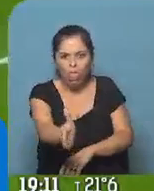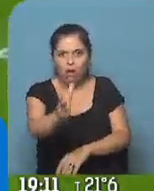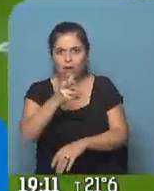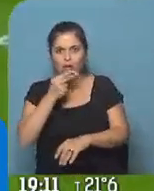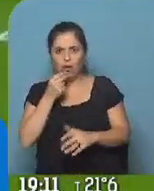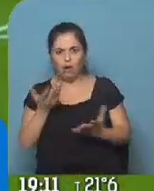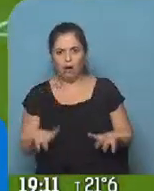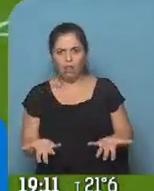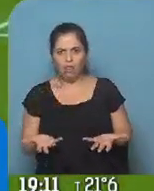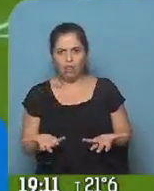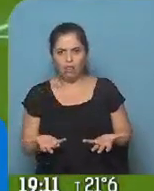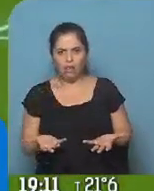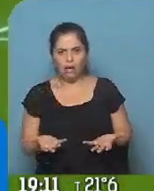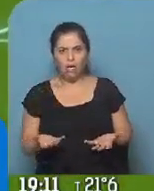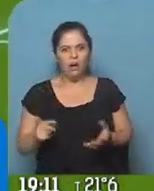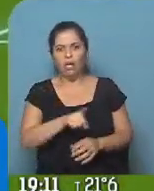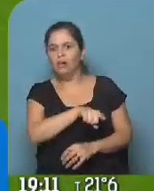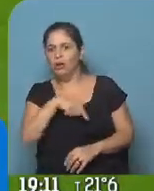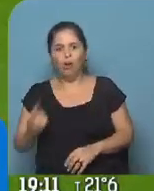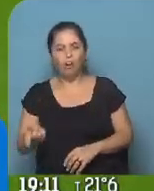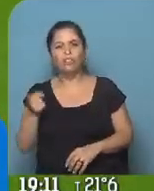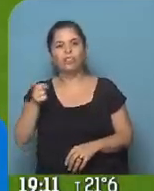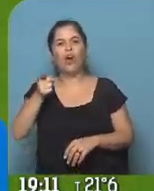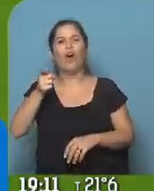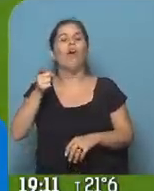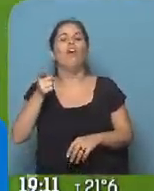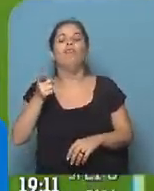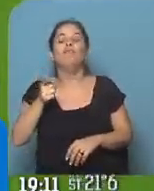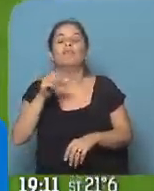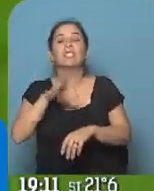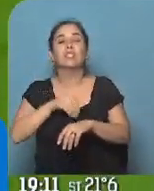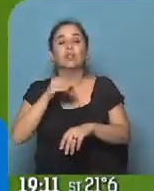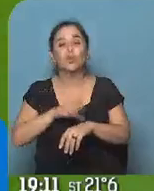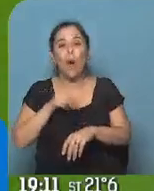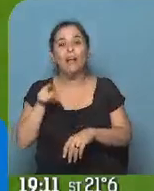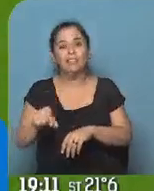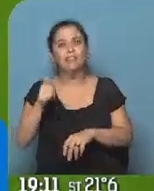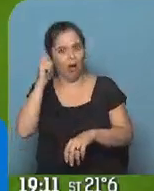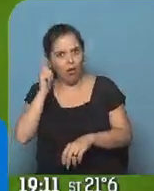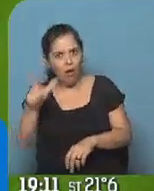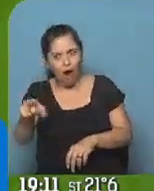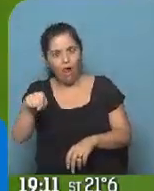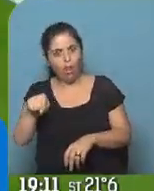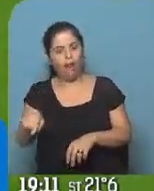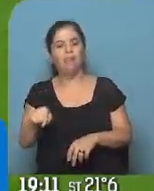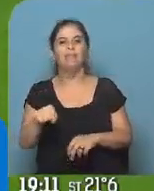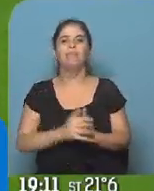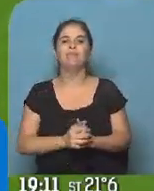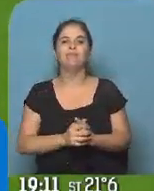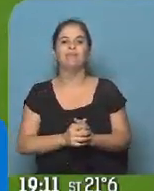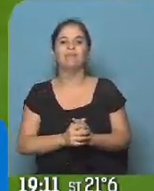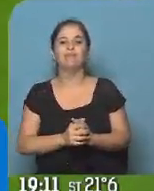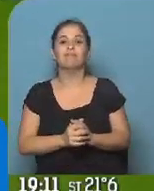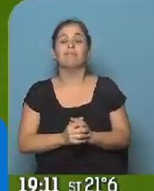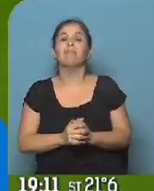raya. Y el sueco Marcus Berg ponía en ventaja al Alain. El empate, Prato, gran respuesta del arquero Khalid,